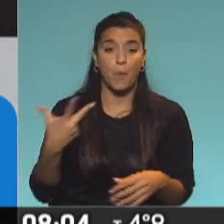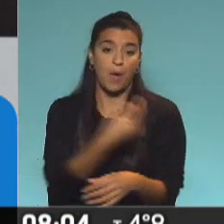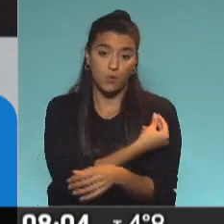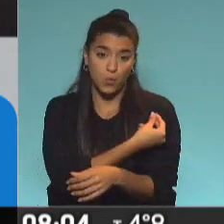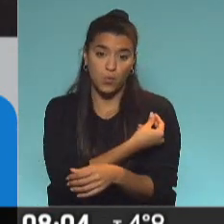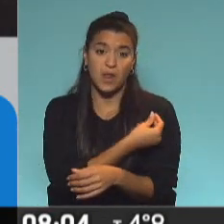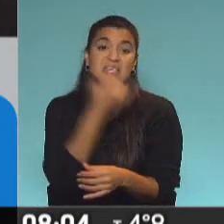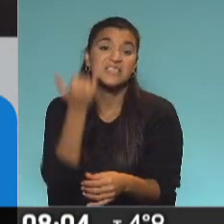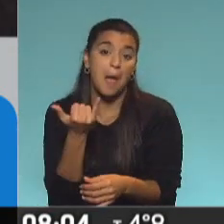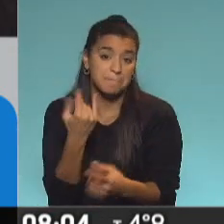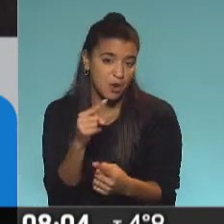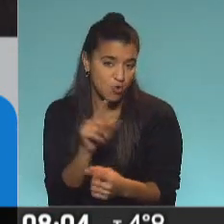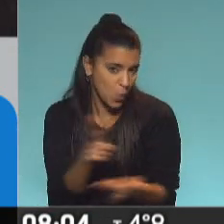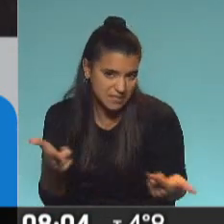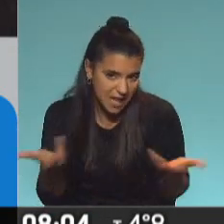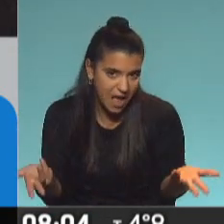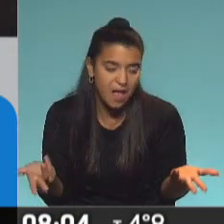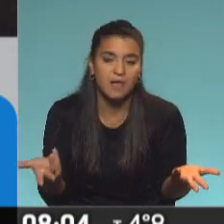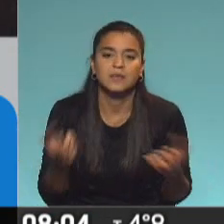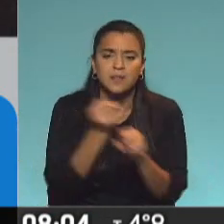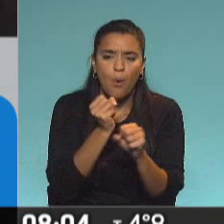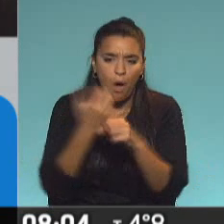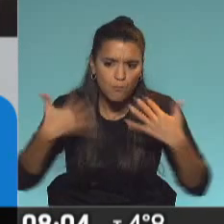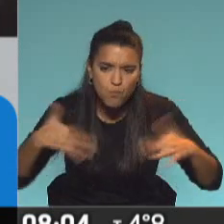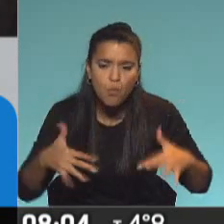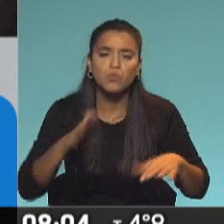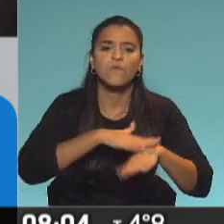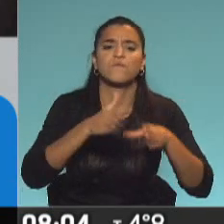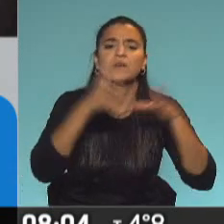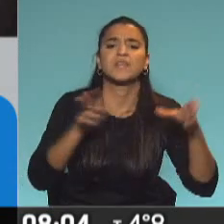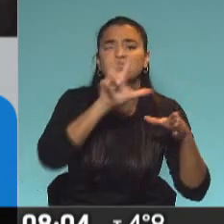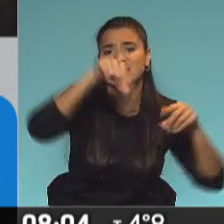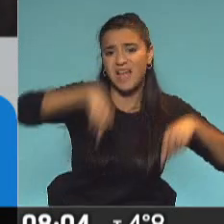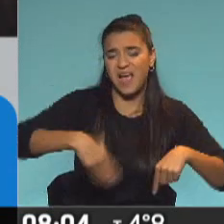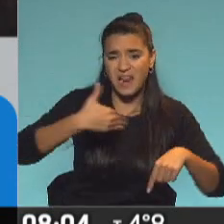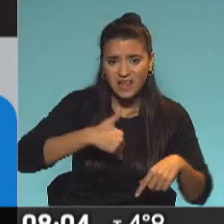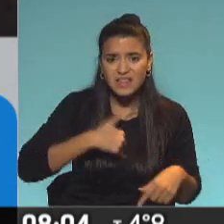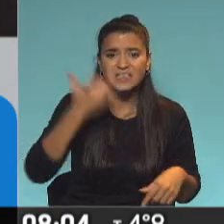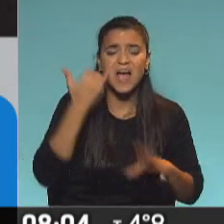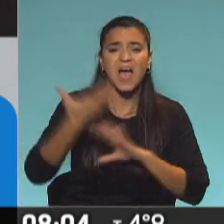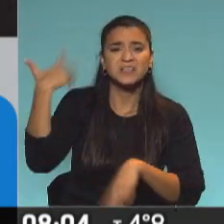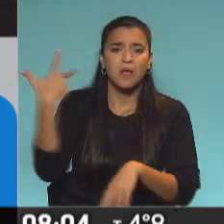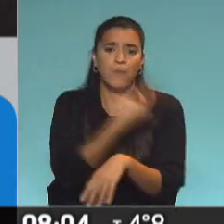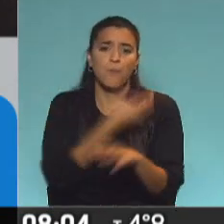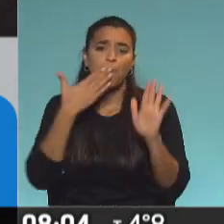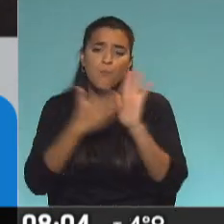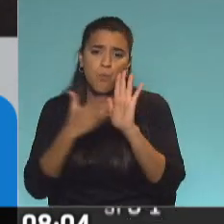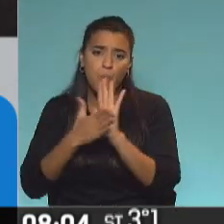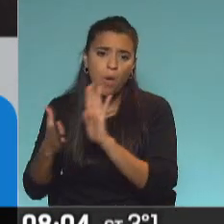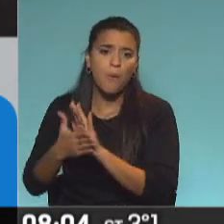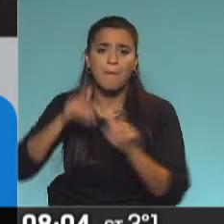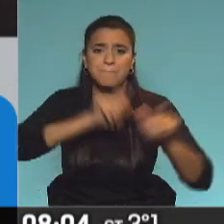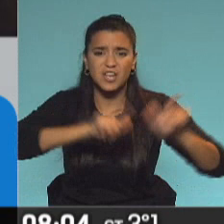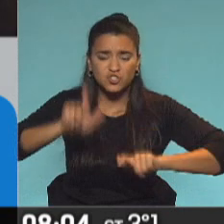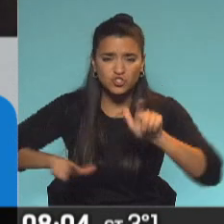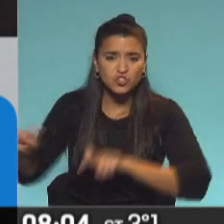vacuna está pero no está, doctor. A ver, se trabaja mucho, la fase 3 en la República Argentina, ya ayer se empezó a probar con seres